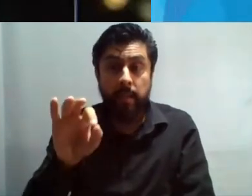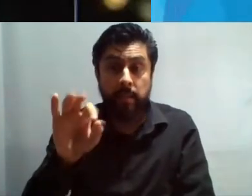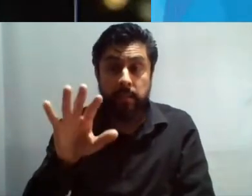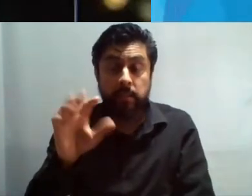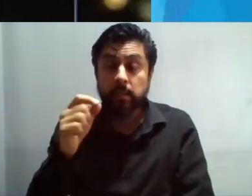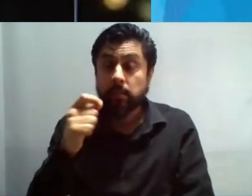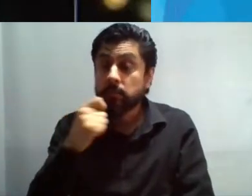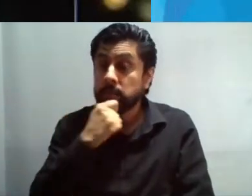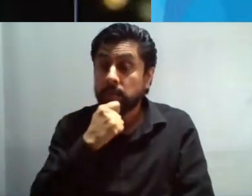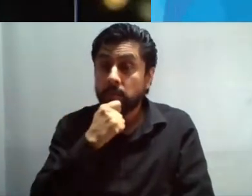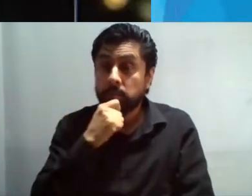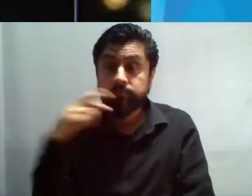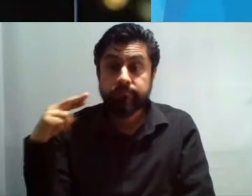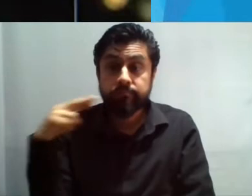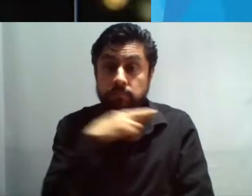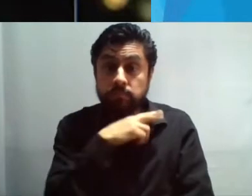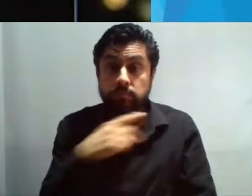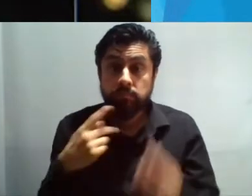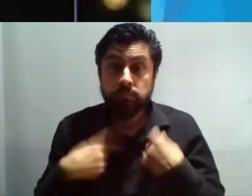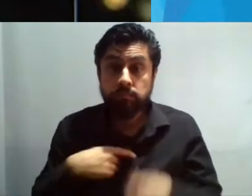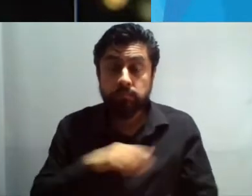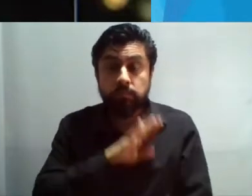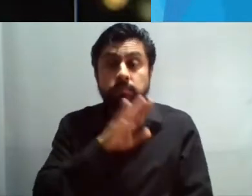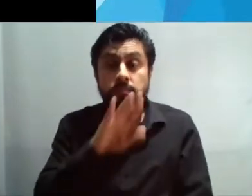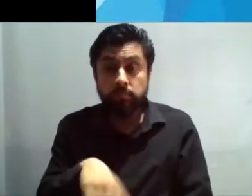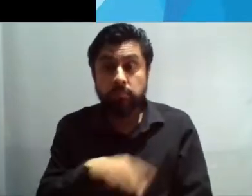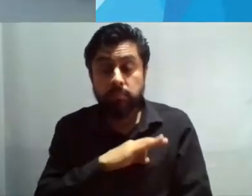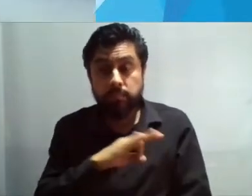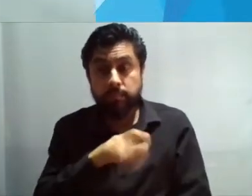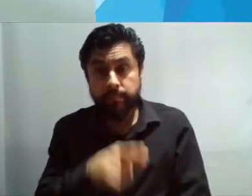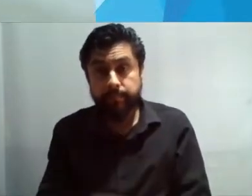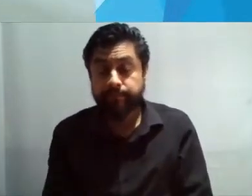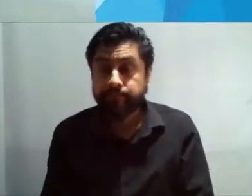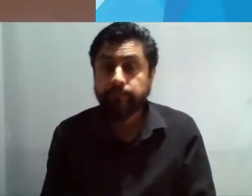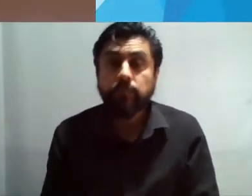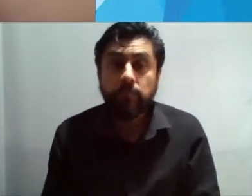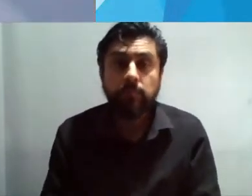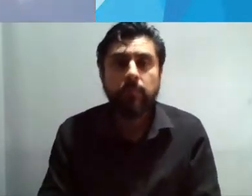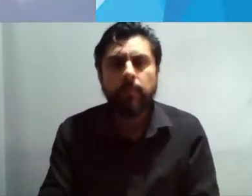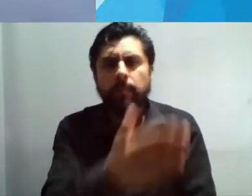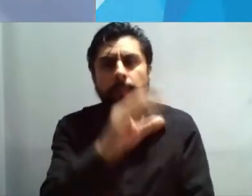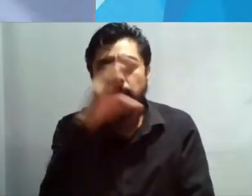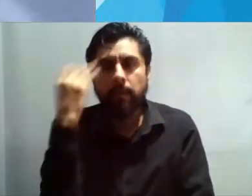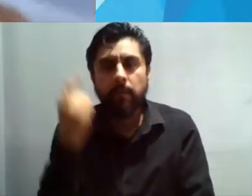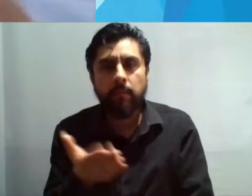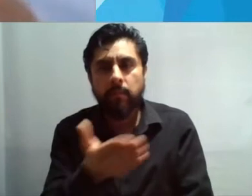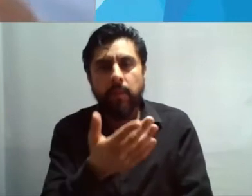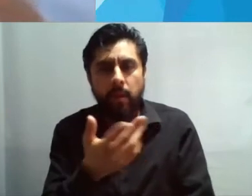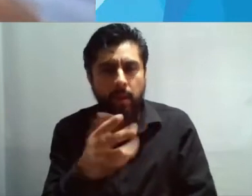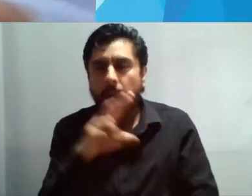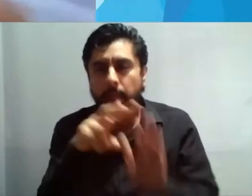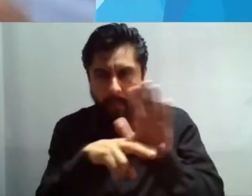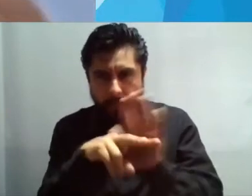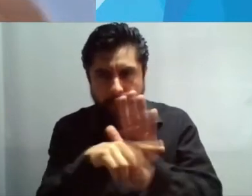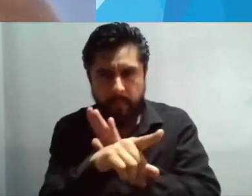segundos. Muy bien, damos la siguiente imagen, por favor. Ok, este es un video que he